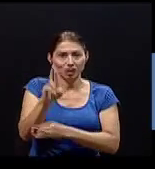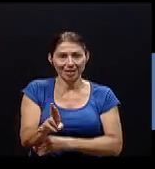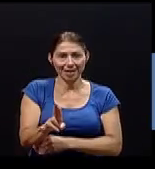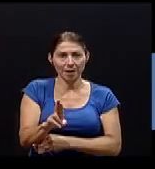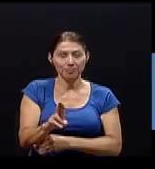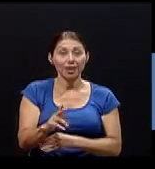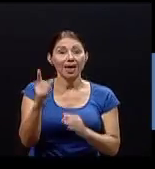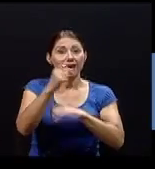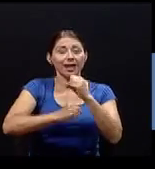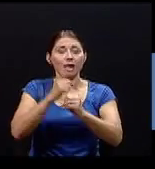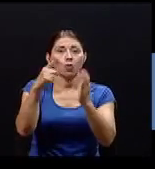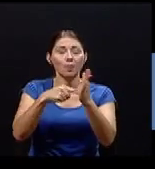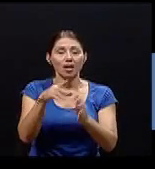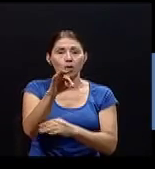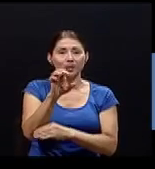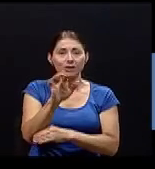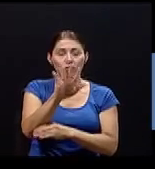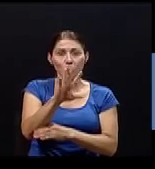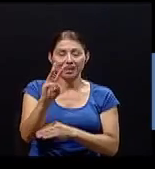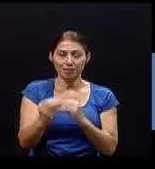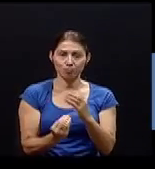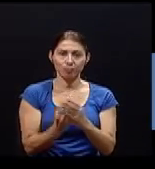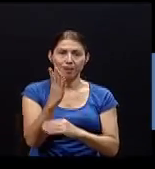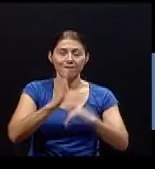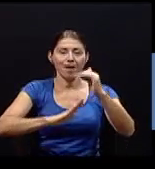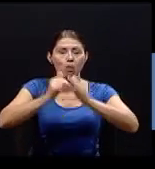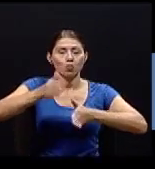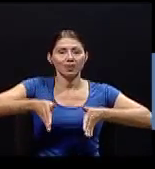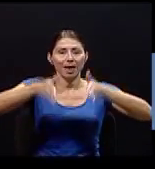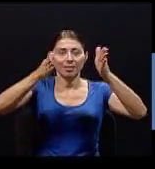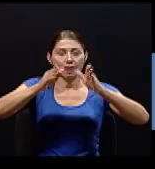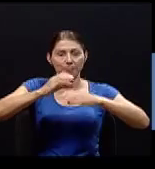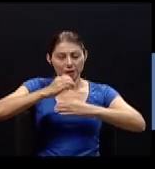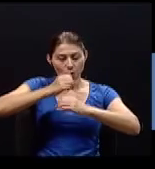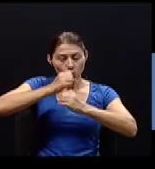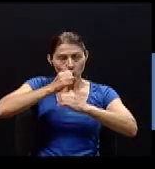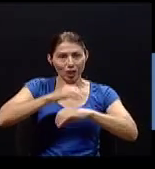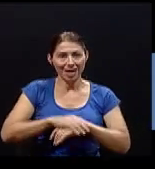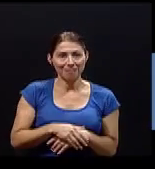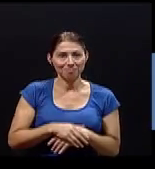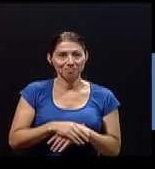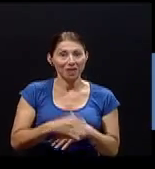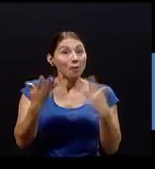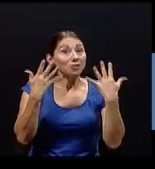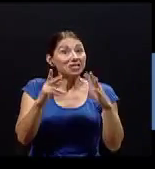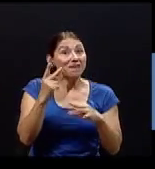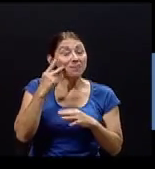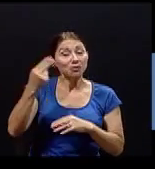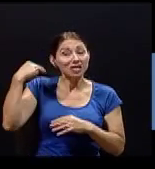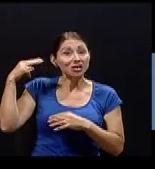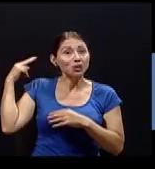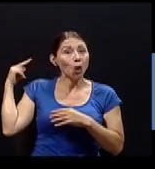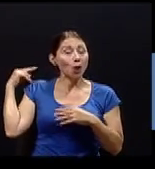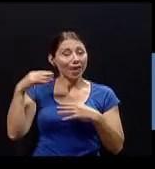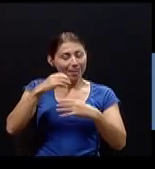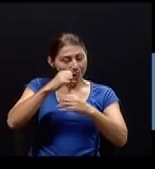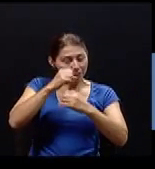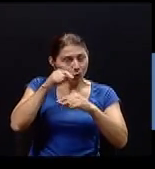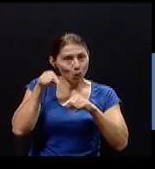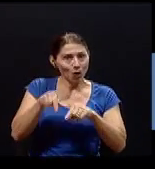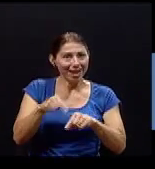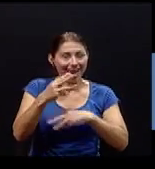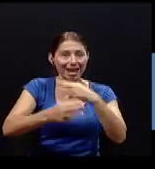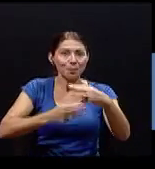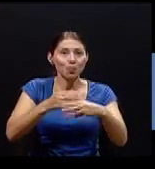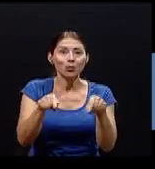en 1956 se creó la Facultad de Microbiología. Después de este breve repaso por la historia de la microbiología en